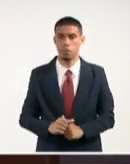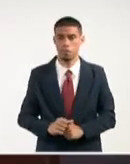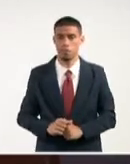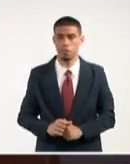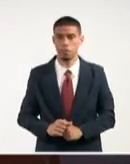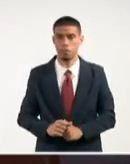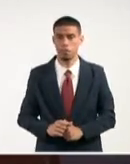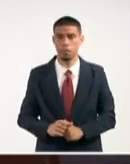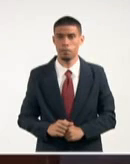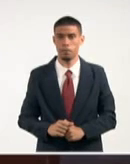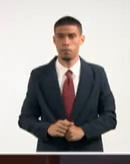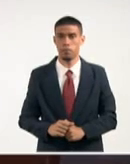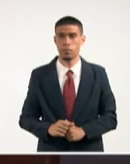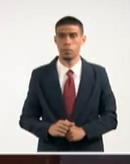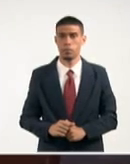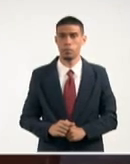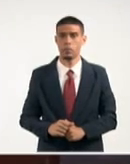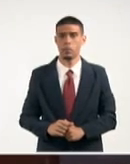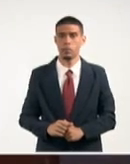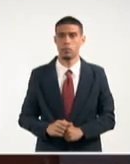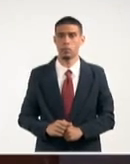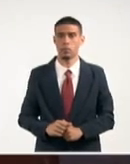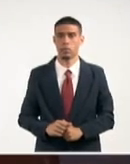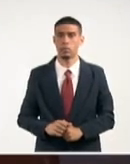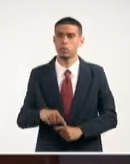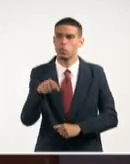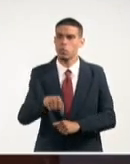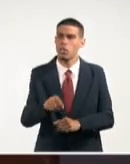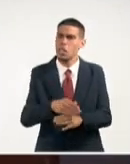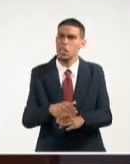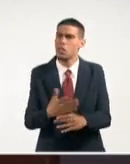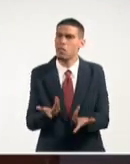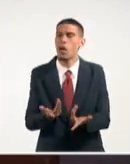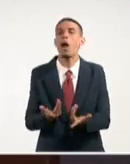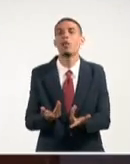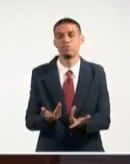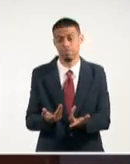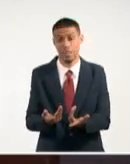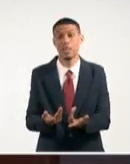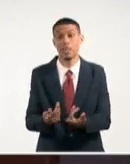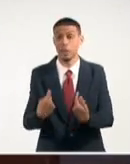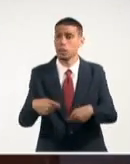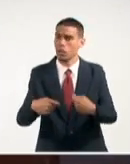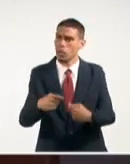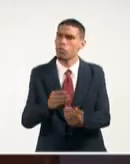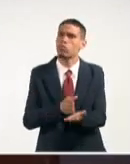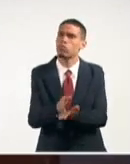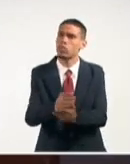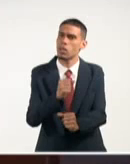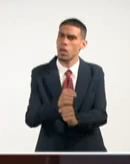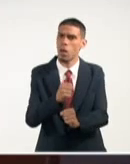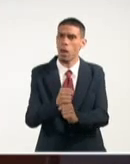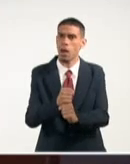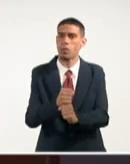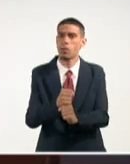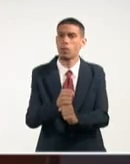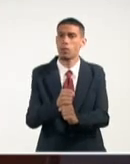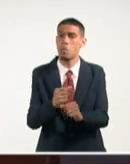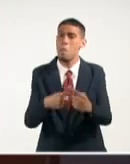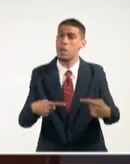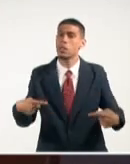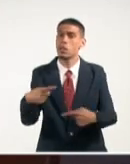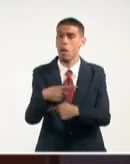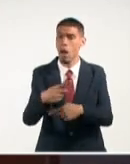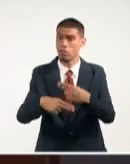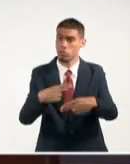Esto se traduce hoy en trabajar más y sobre todo hacerlo bien.